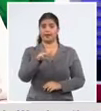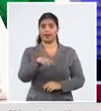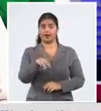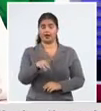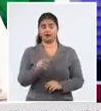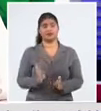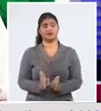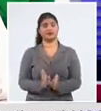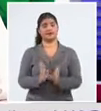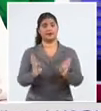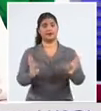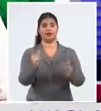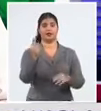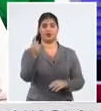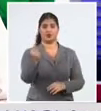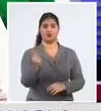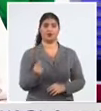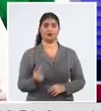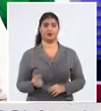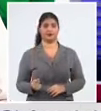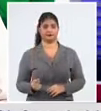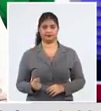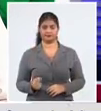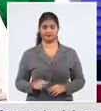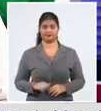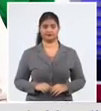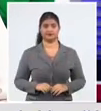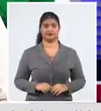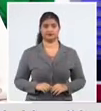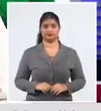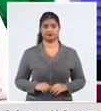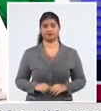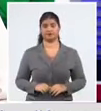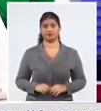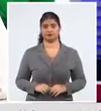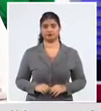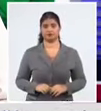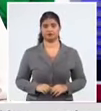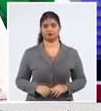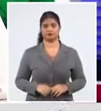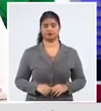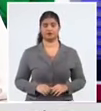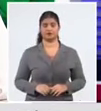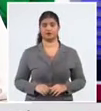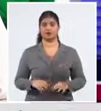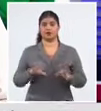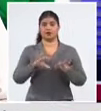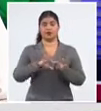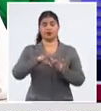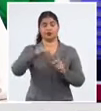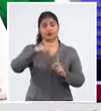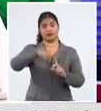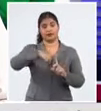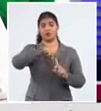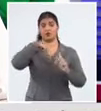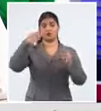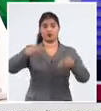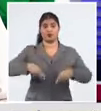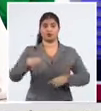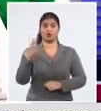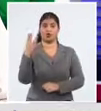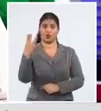Miguel del Padrón, 1 de cada uno. Los 4 fallecidos de la provincia de Guantánamo, 3 del municipio de